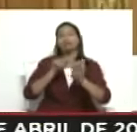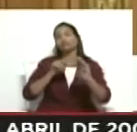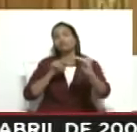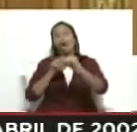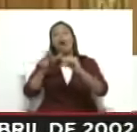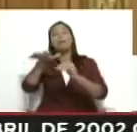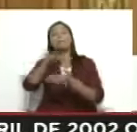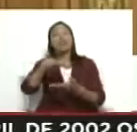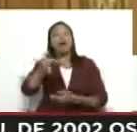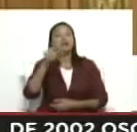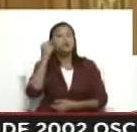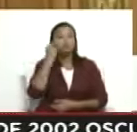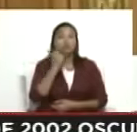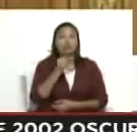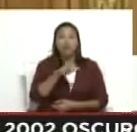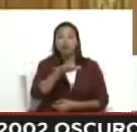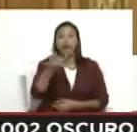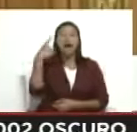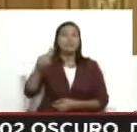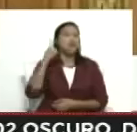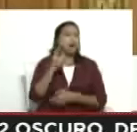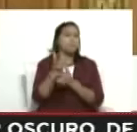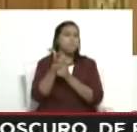autopista, eso era plomo parejo,